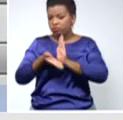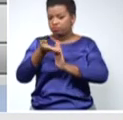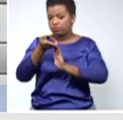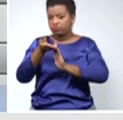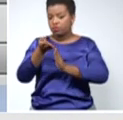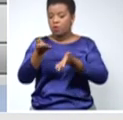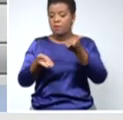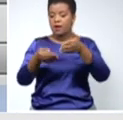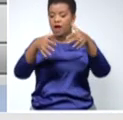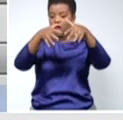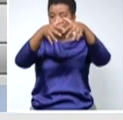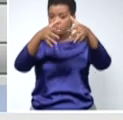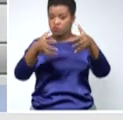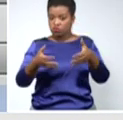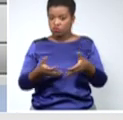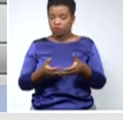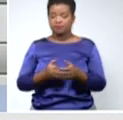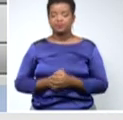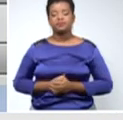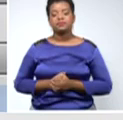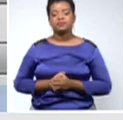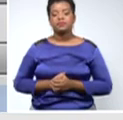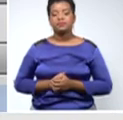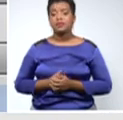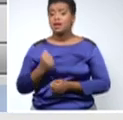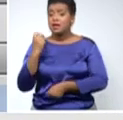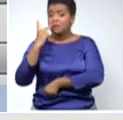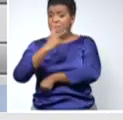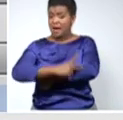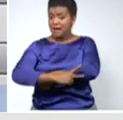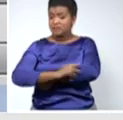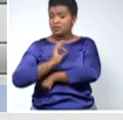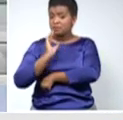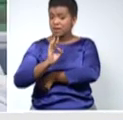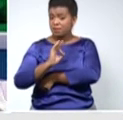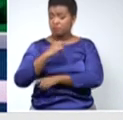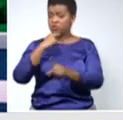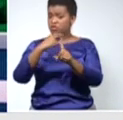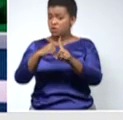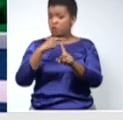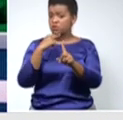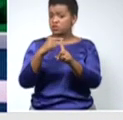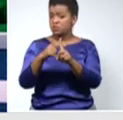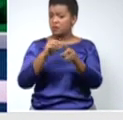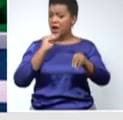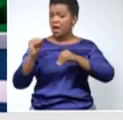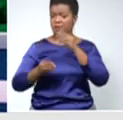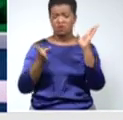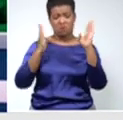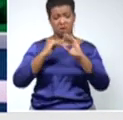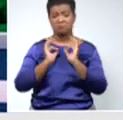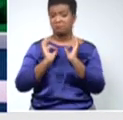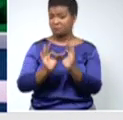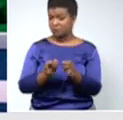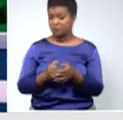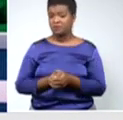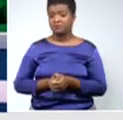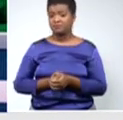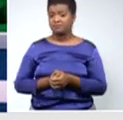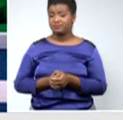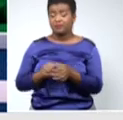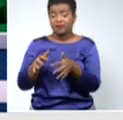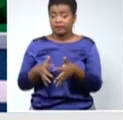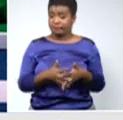mundo. En cuanto a los países que más aportan, no hay cambio. Estados Unidos con más